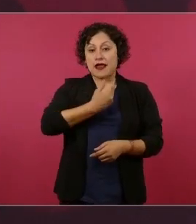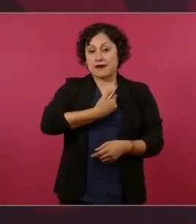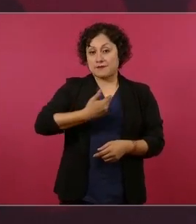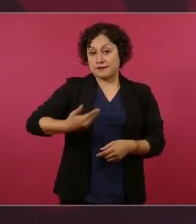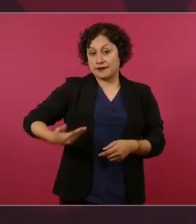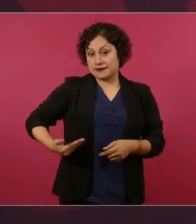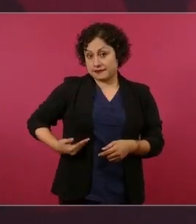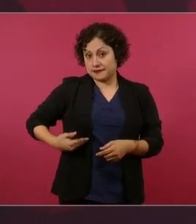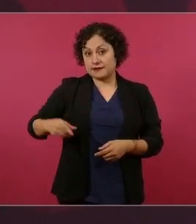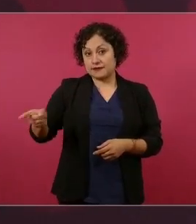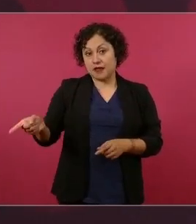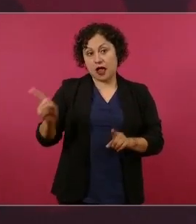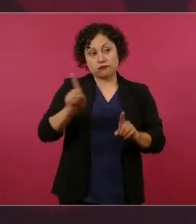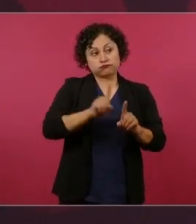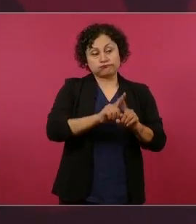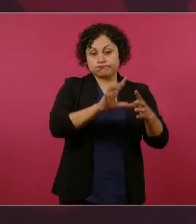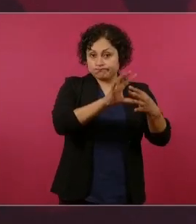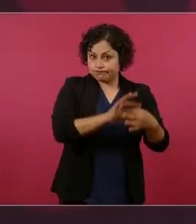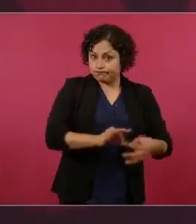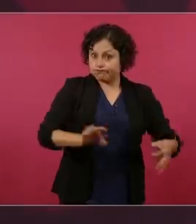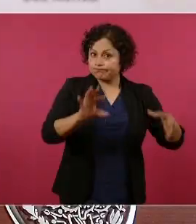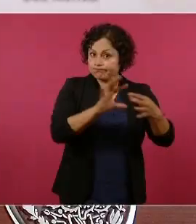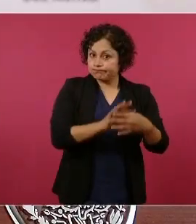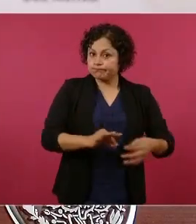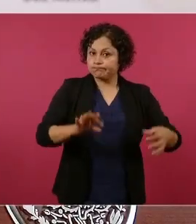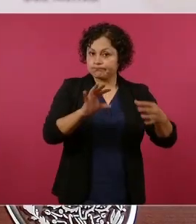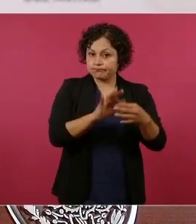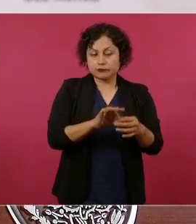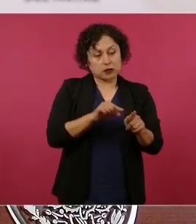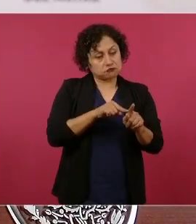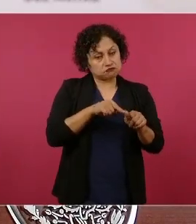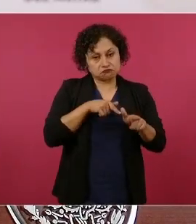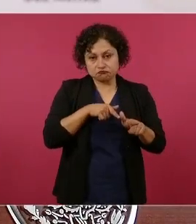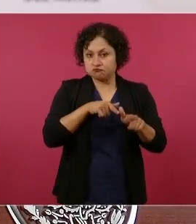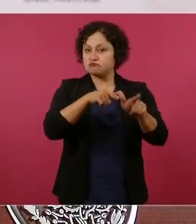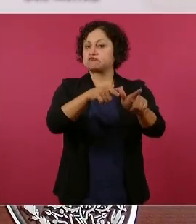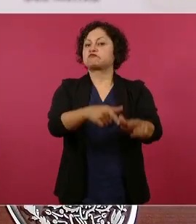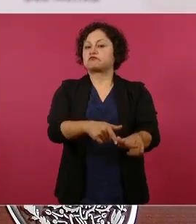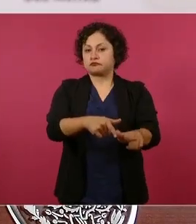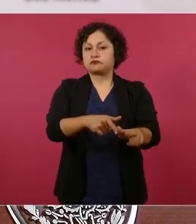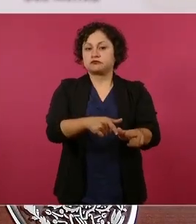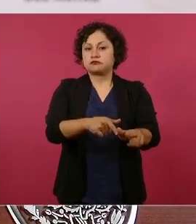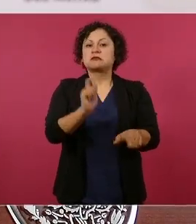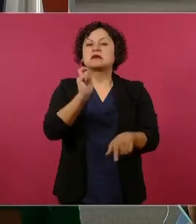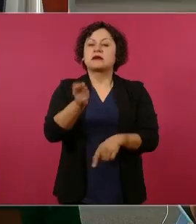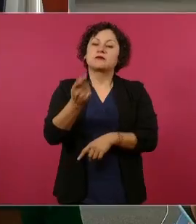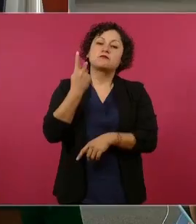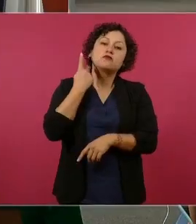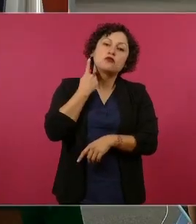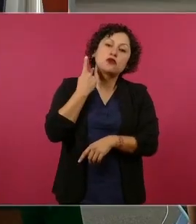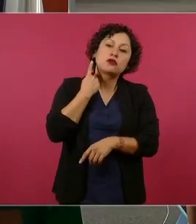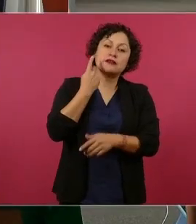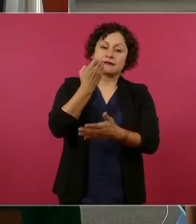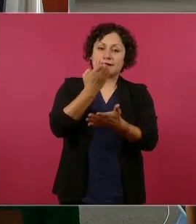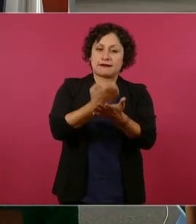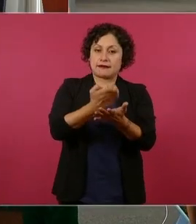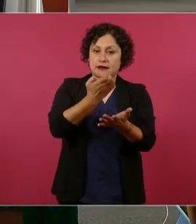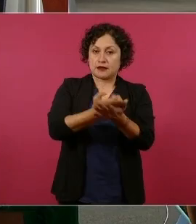cargo de mantener la política económica,